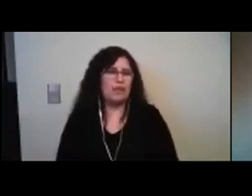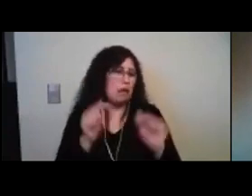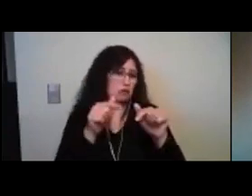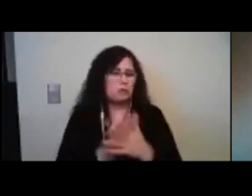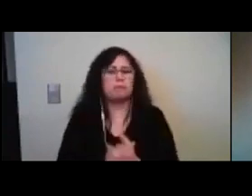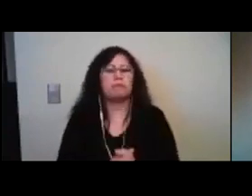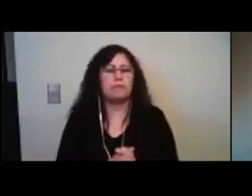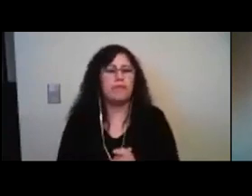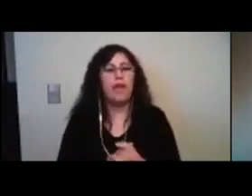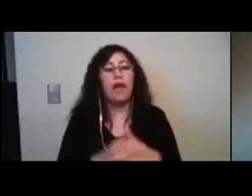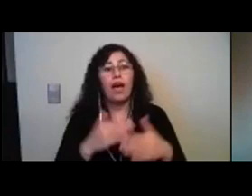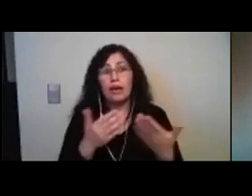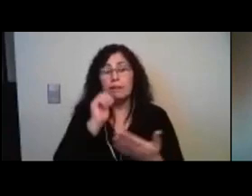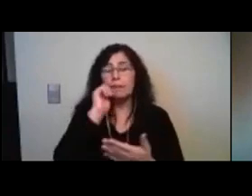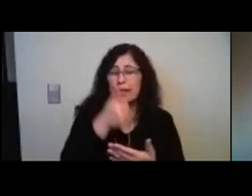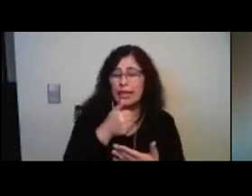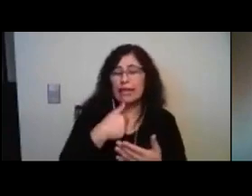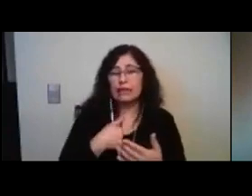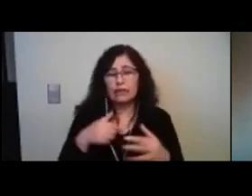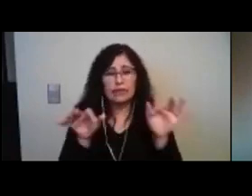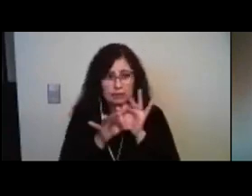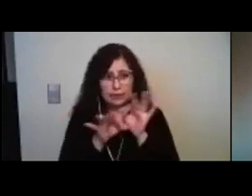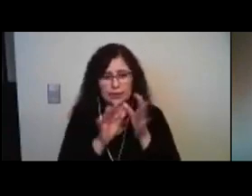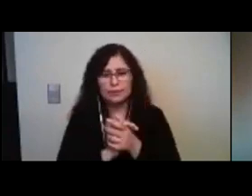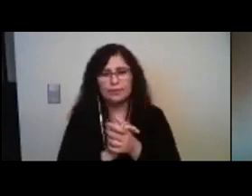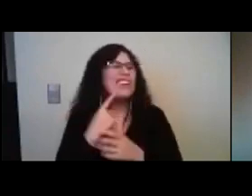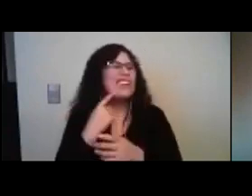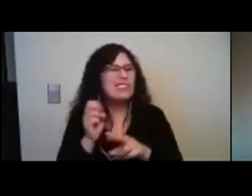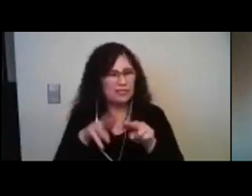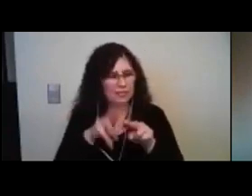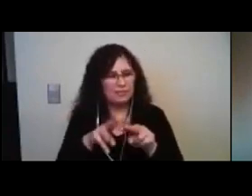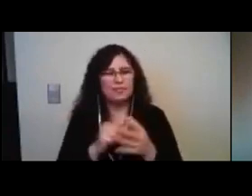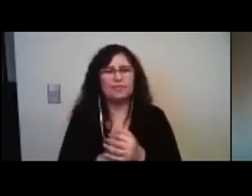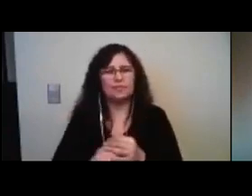Entonces, mañana les cuento, vamos a hablar sobre,